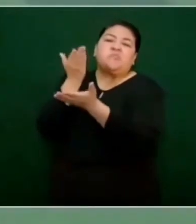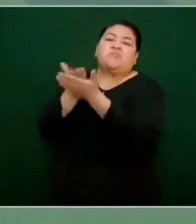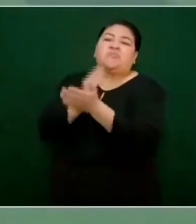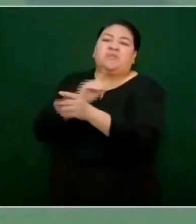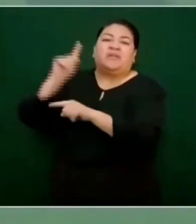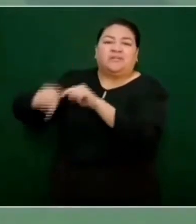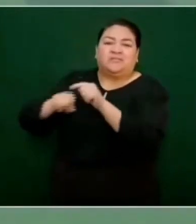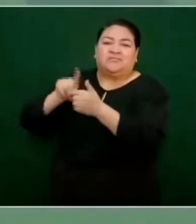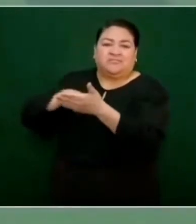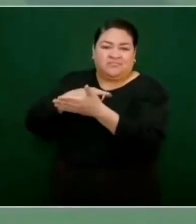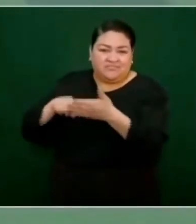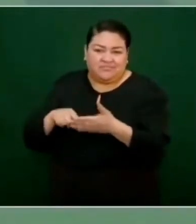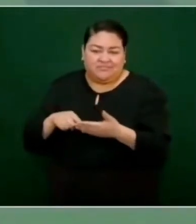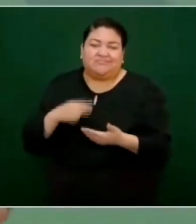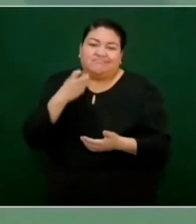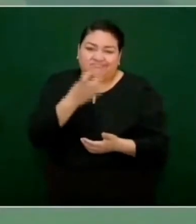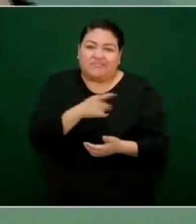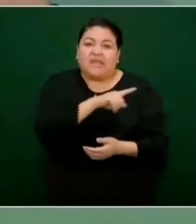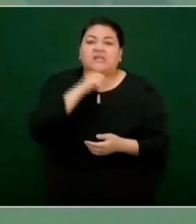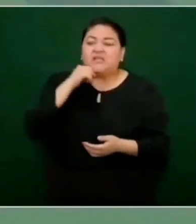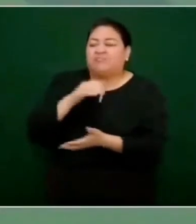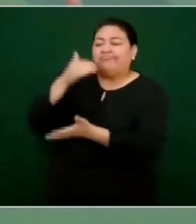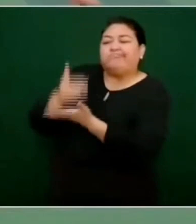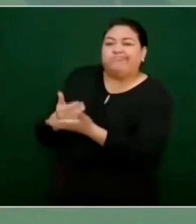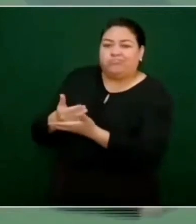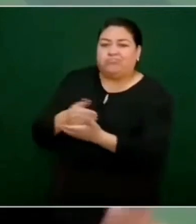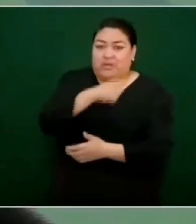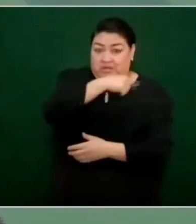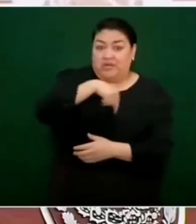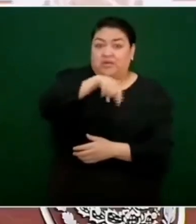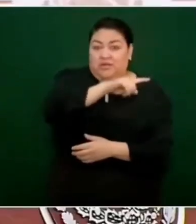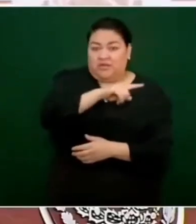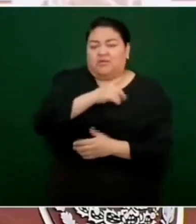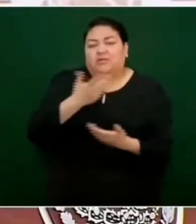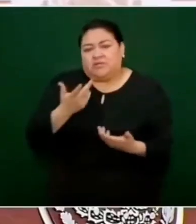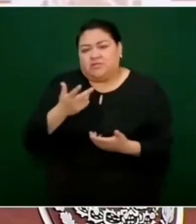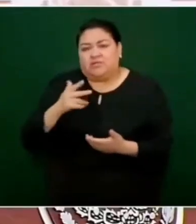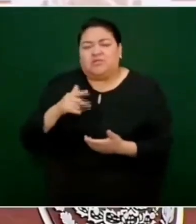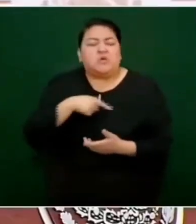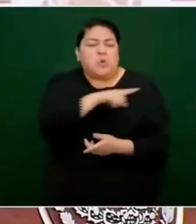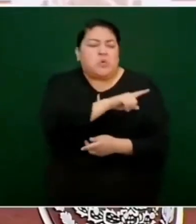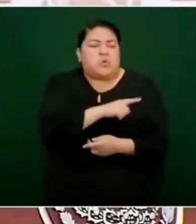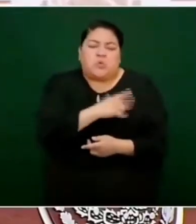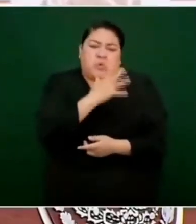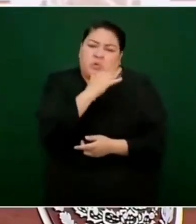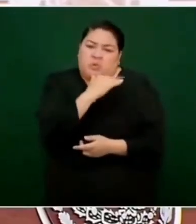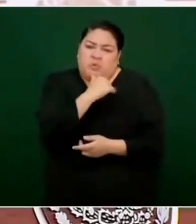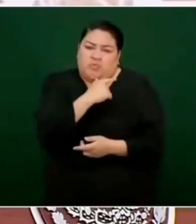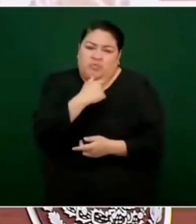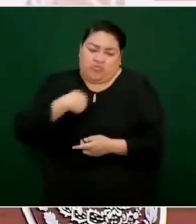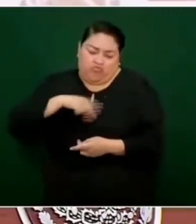a cabo. Quieren pararnos. No han podido, no van a poder.